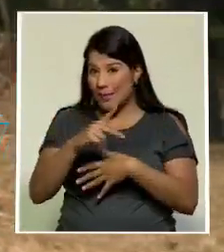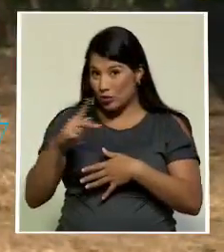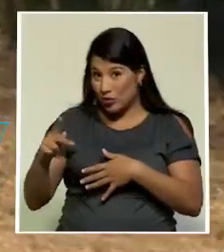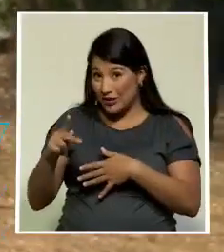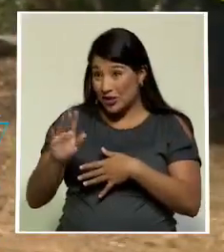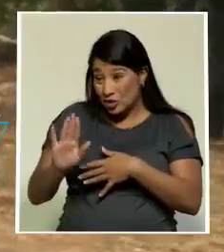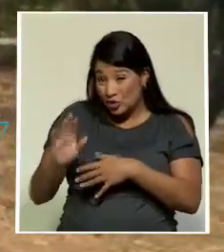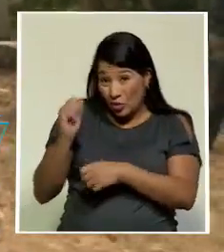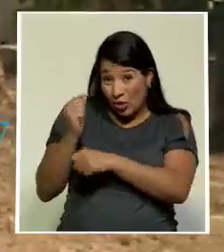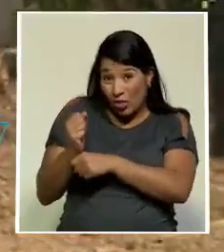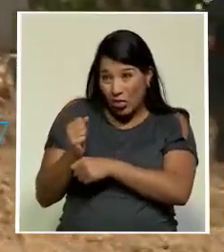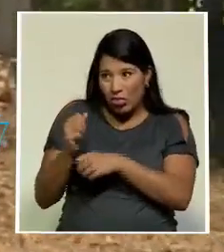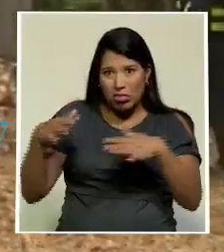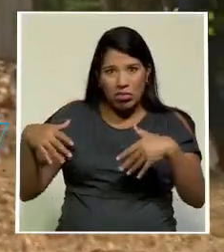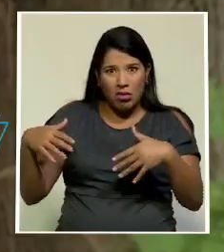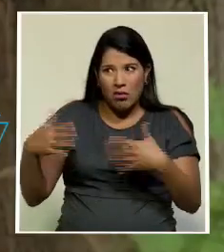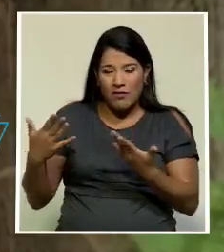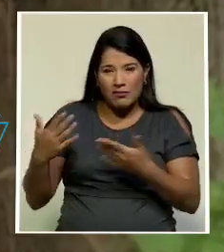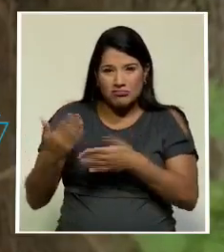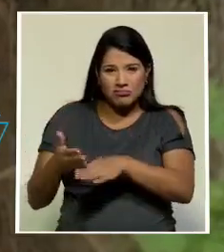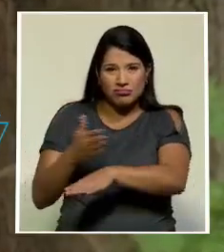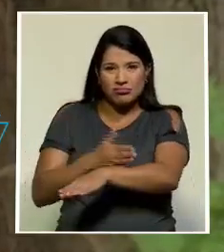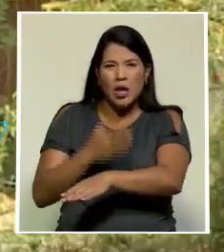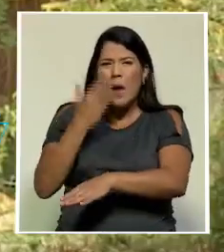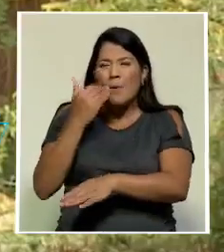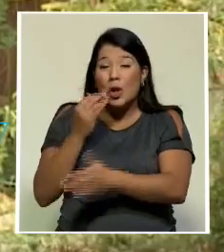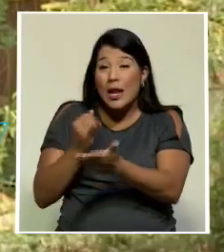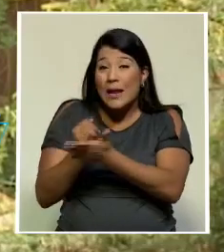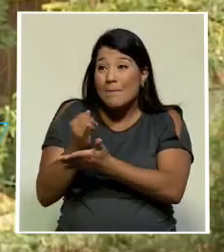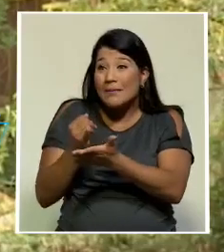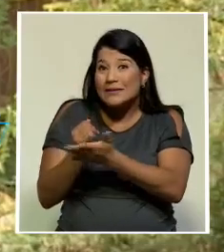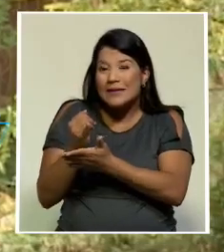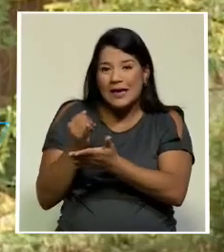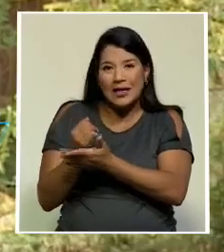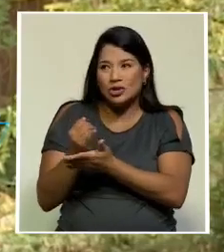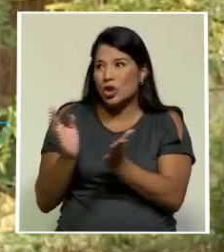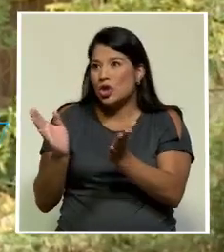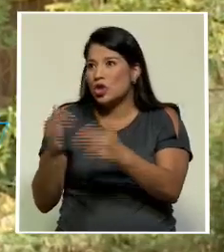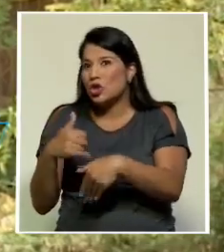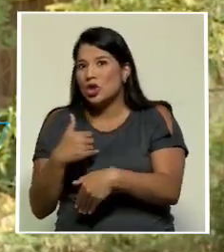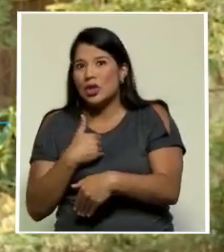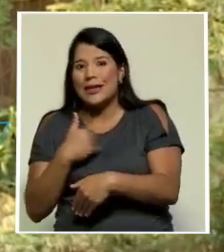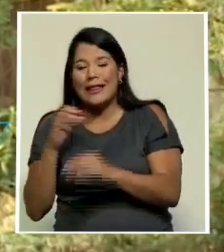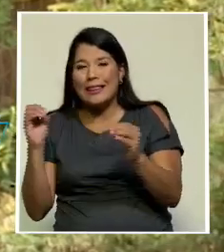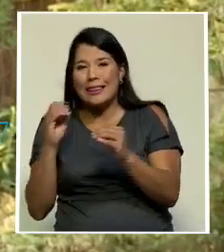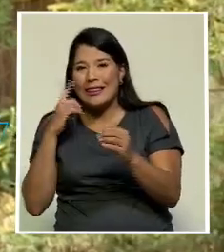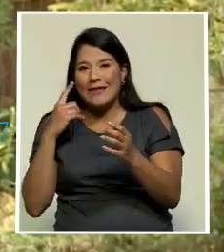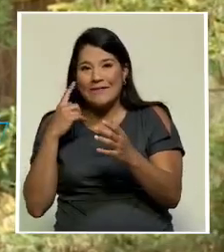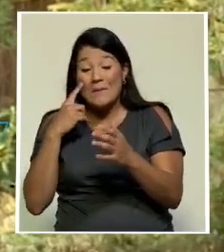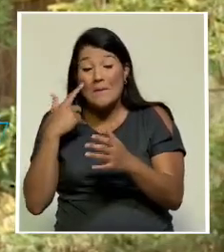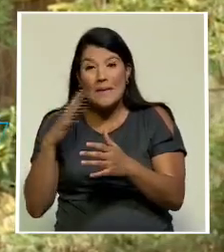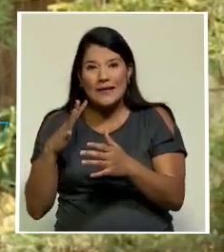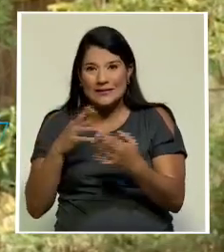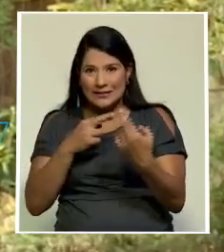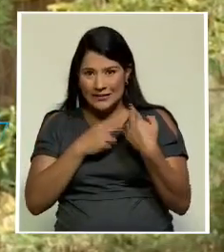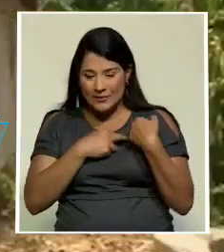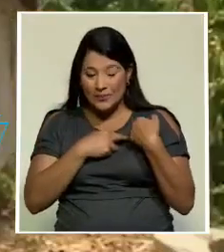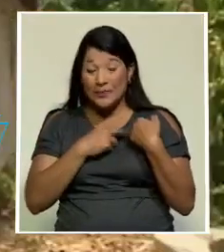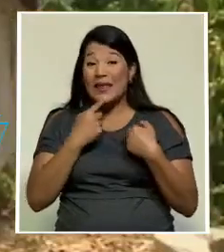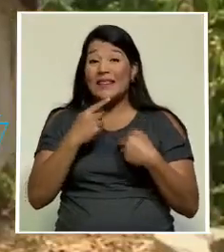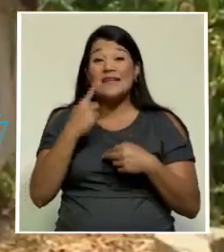mantiene impune este caso, ya que la investigación está sin avances y sin ningún sospechoso. La Fiscalía confirmó que el caso se